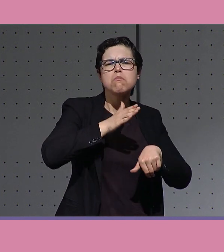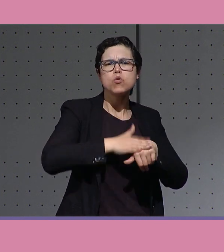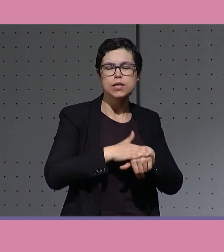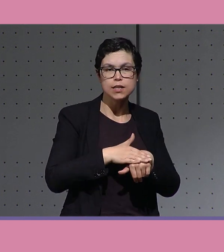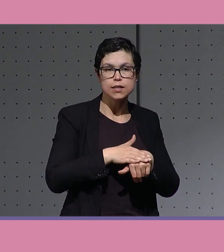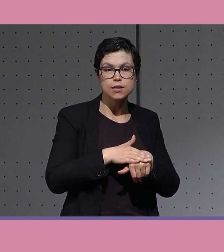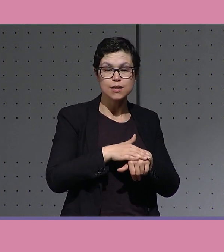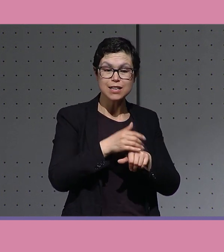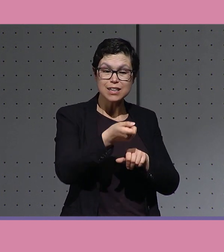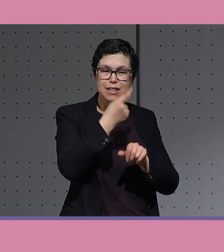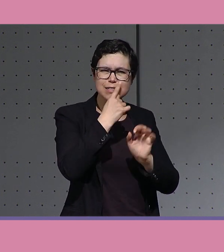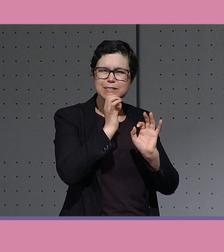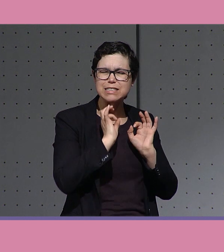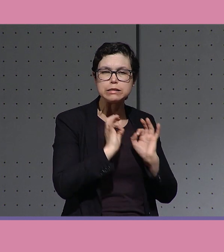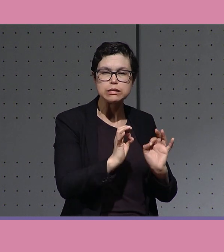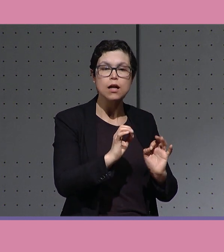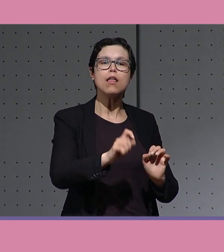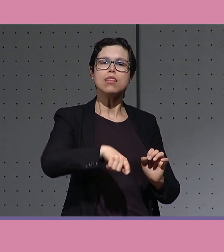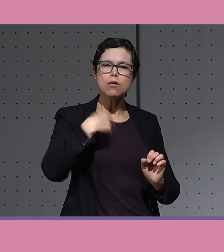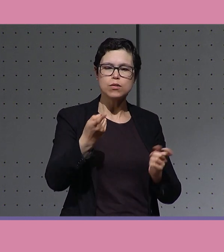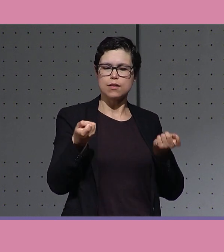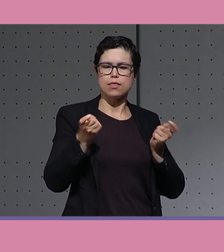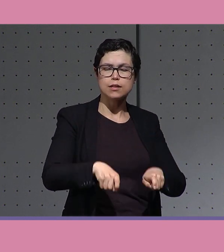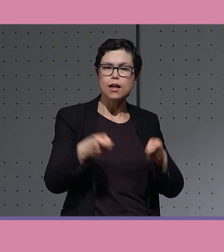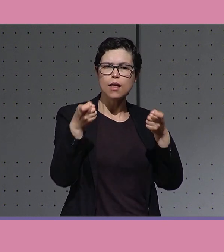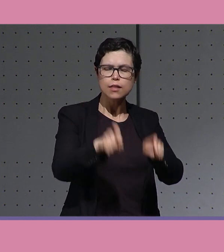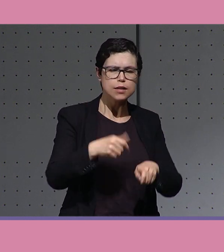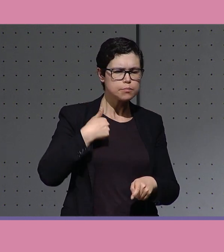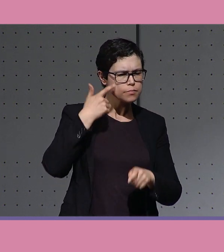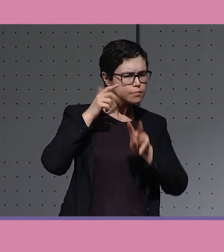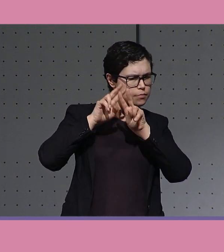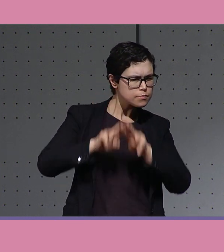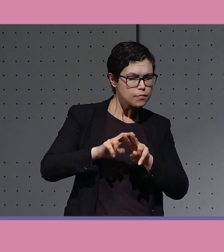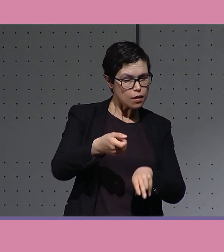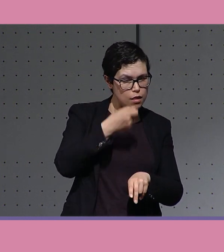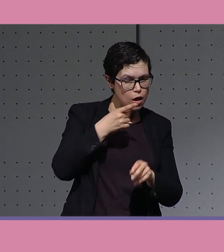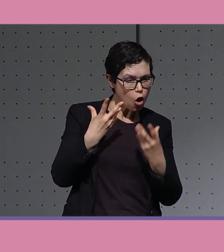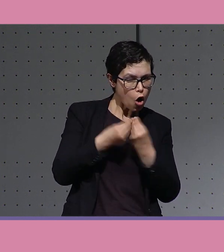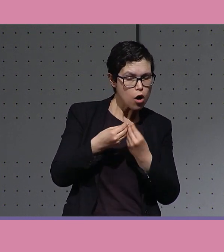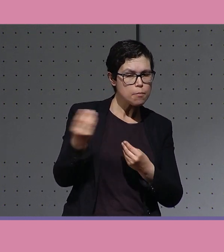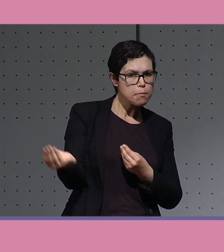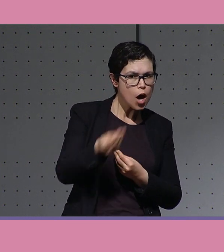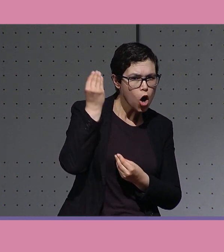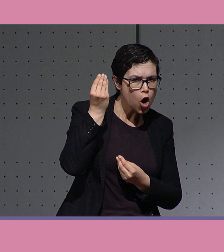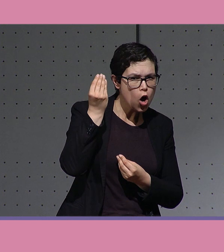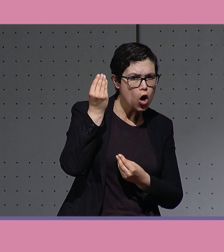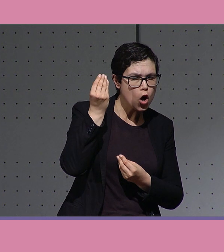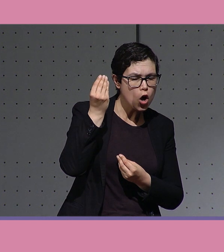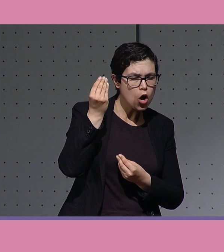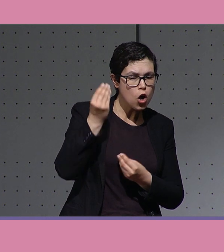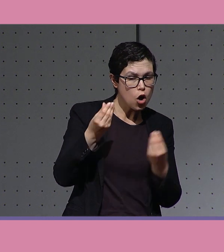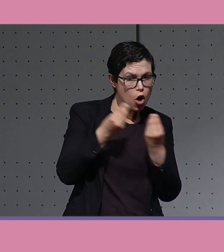e ir viendo en las visitas sucesivas si ese algo en concreto cambia, si mejora, si empeora o si aparecen cosas nuevas que